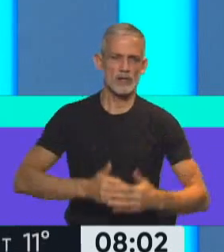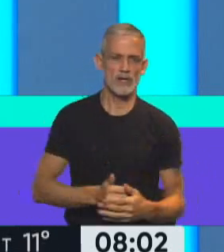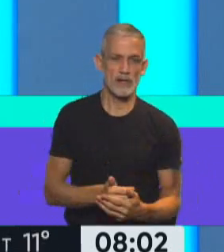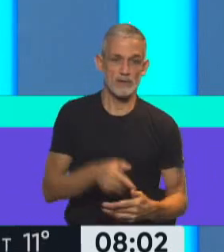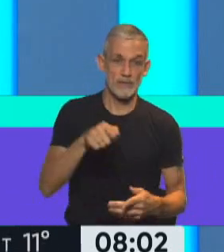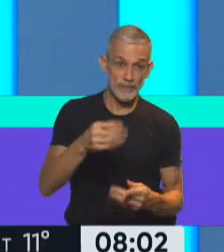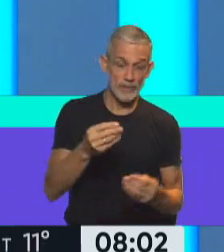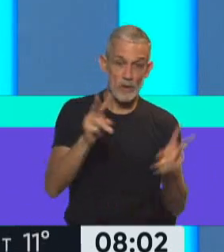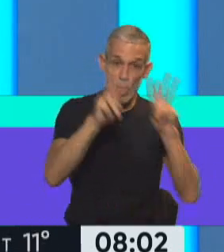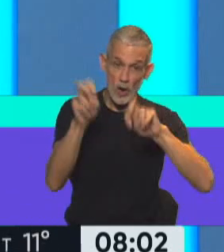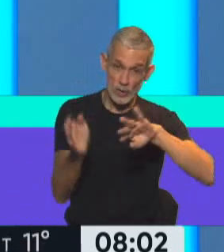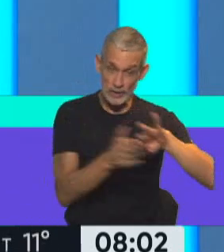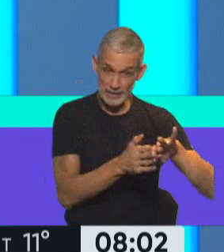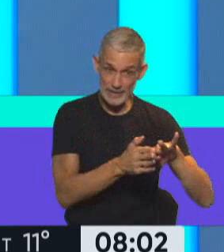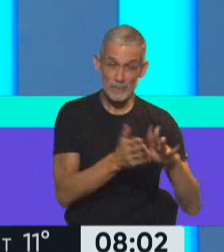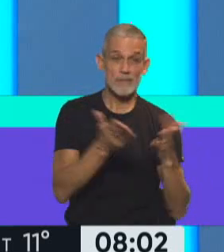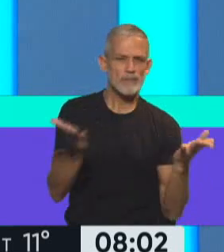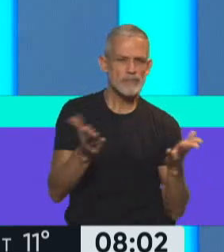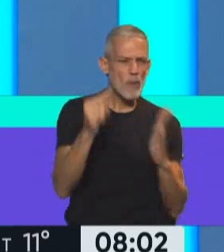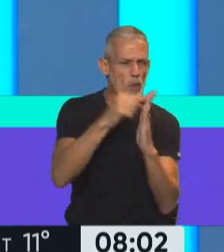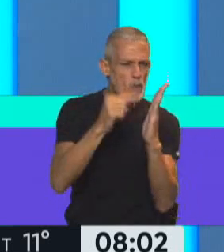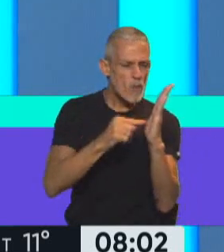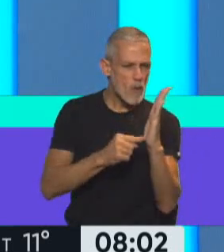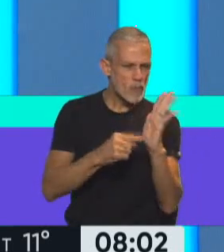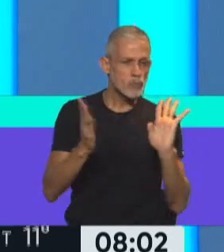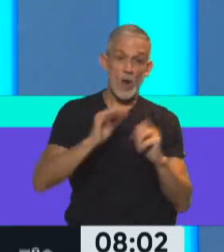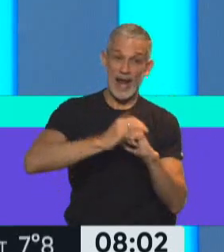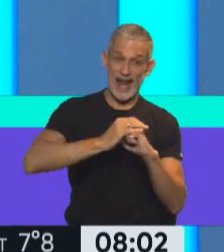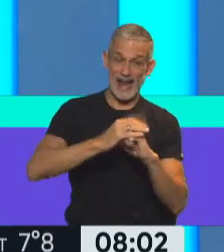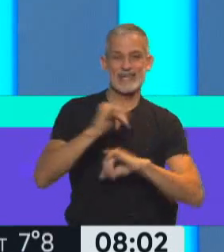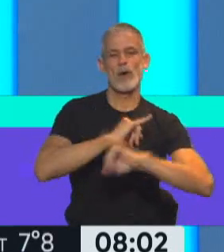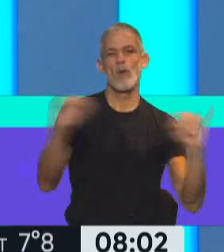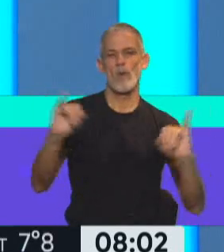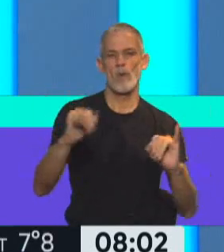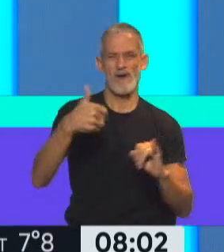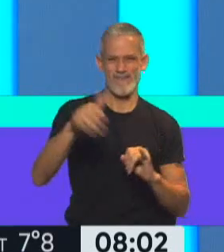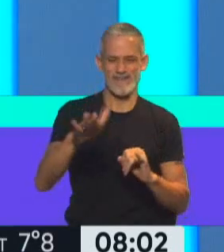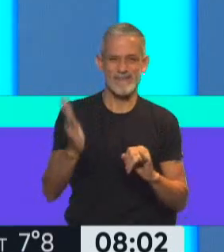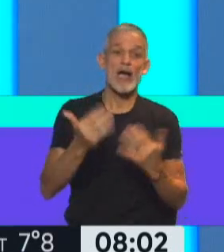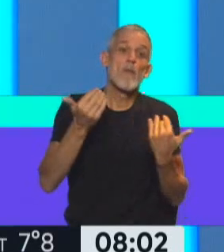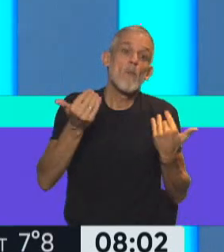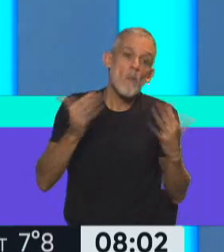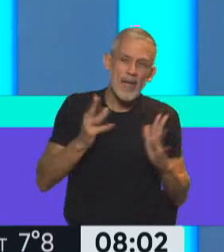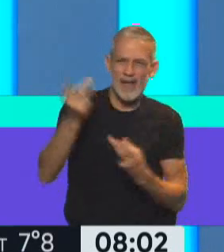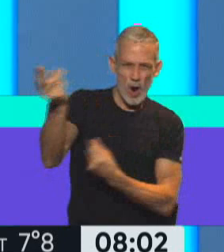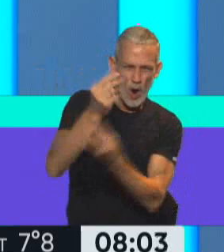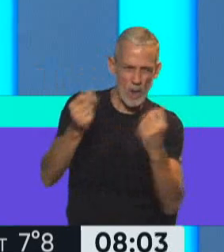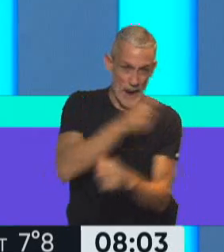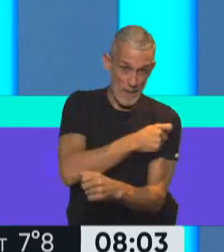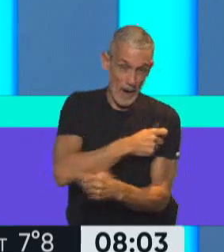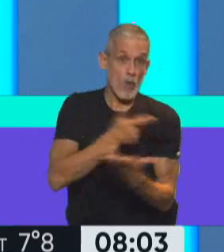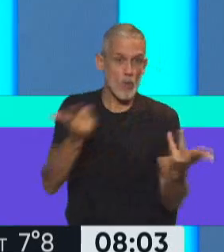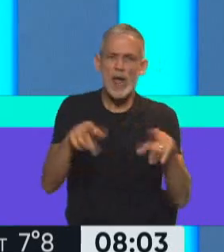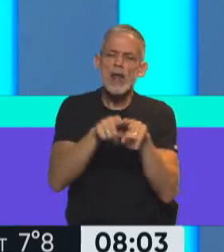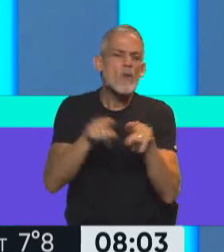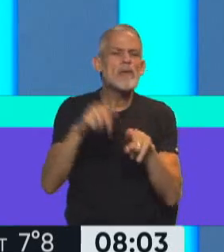central. Por otro lado, algunas cuestiones a tener en cuenta. Larreta anunció que ahora puede salir a comprar vacunas. Lo mismo